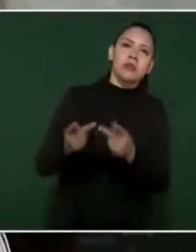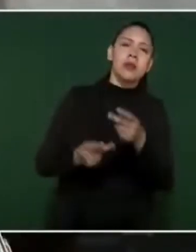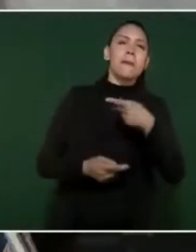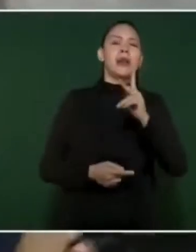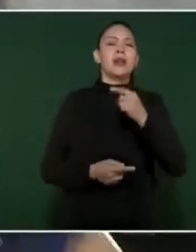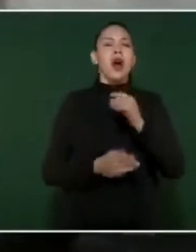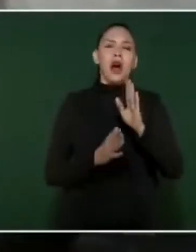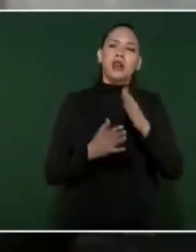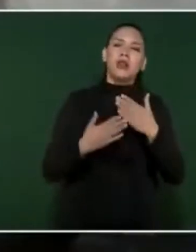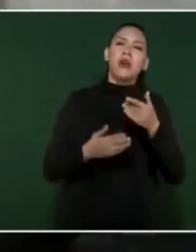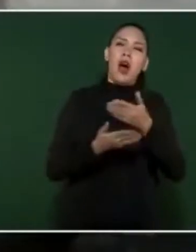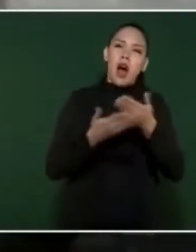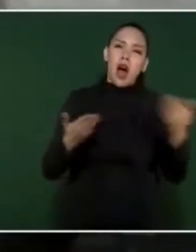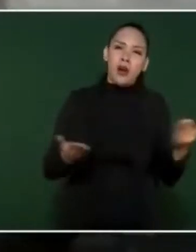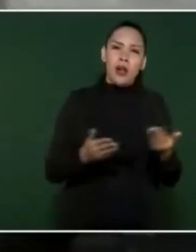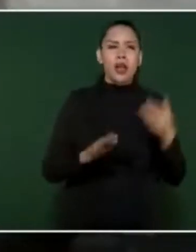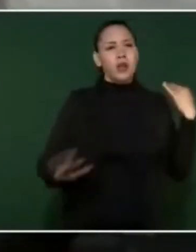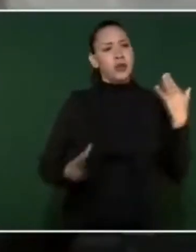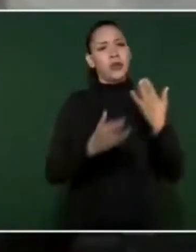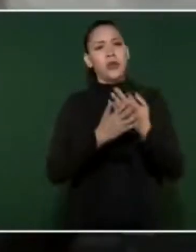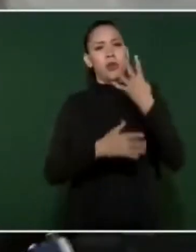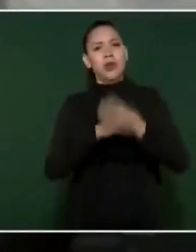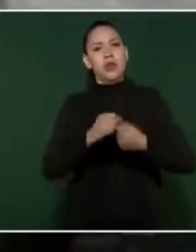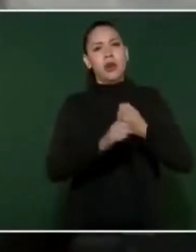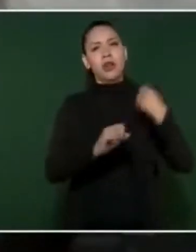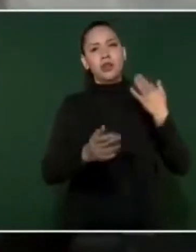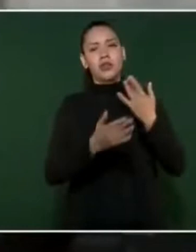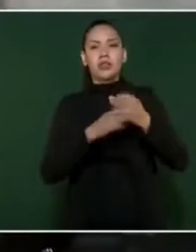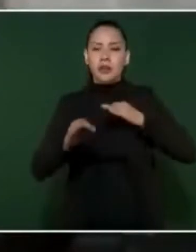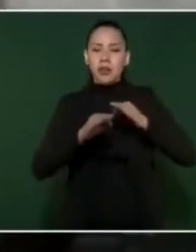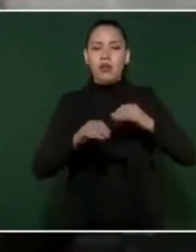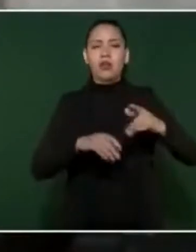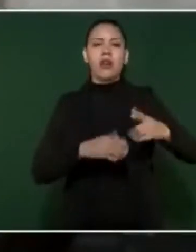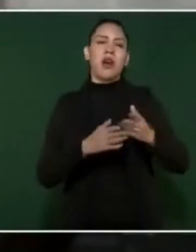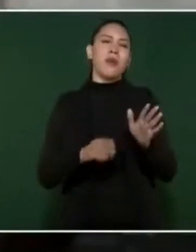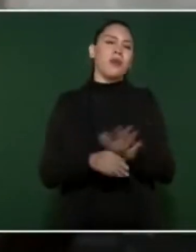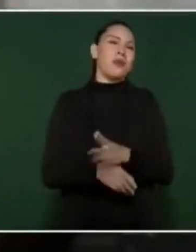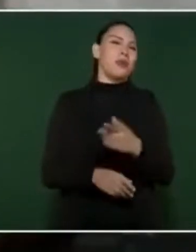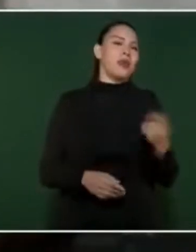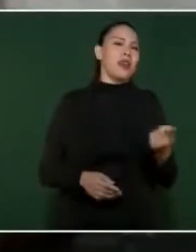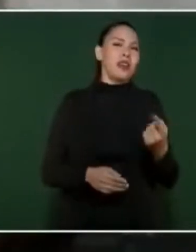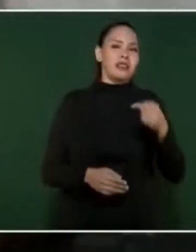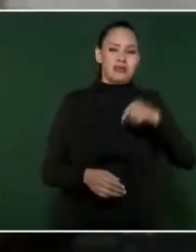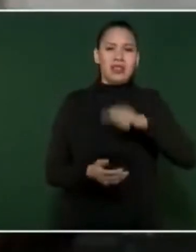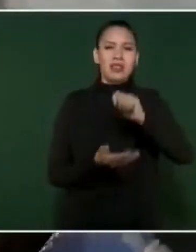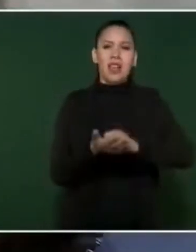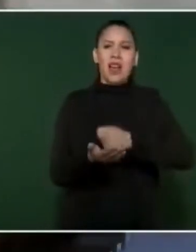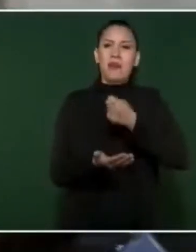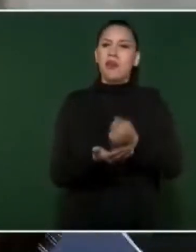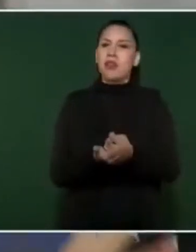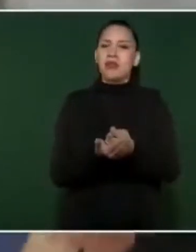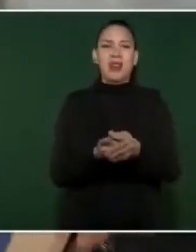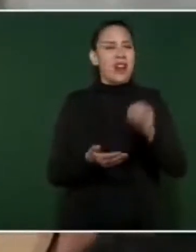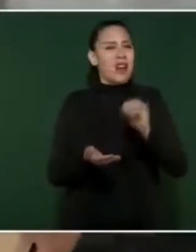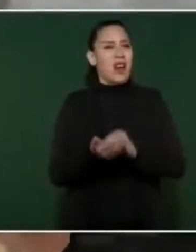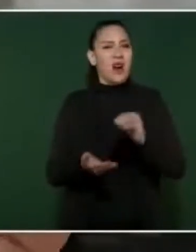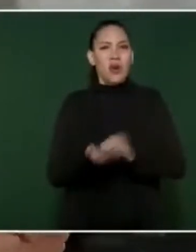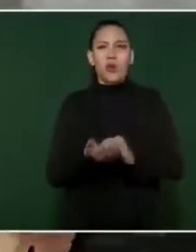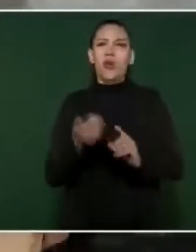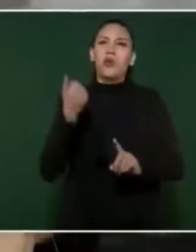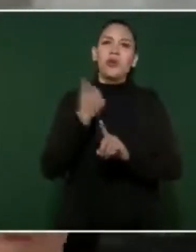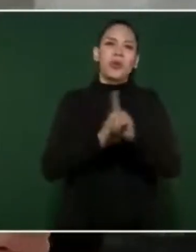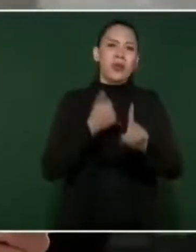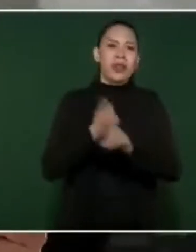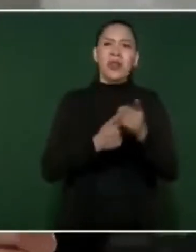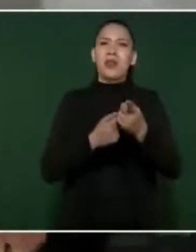que quiero hacer es, a 4 años de su gobierno, ¿por qué razón la gente de Tamaulipas sigue sufriendo de inseguridad? Especialmente la